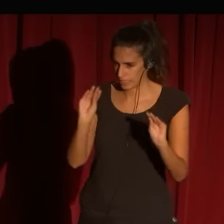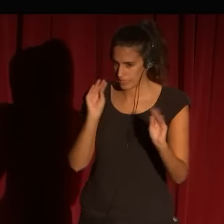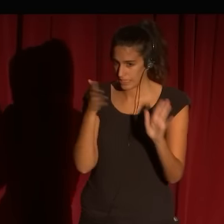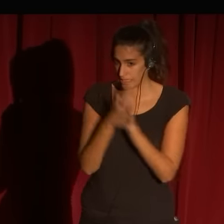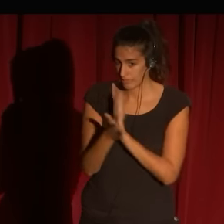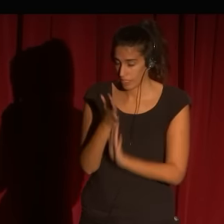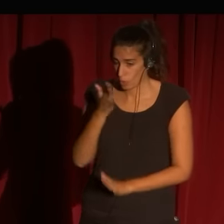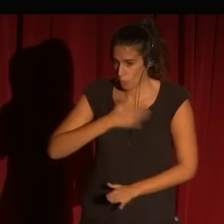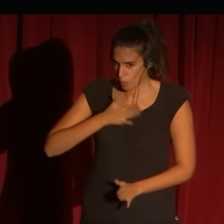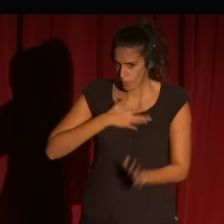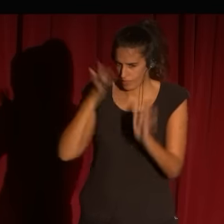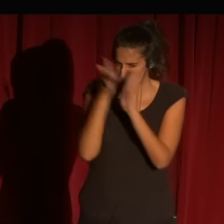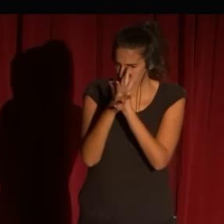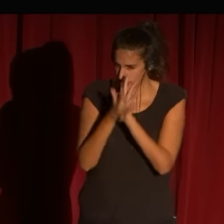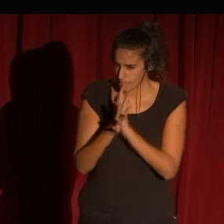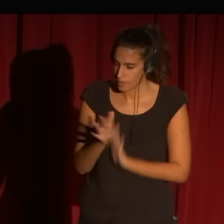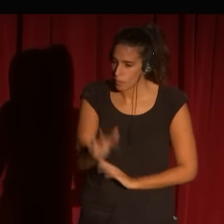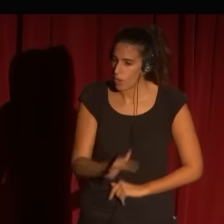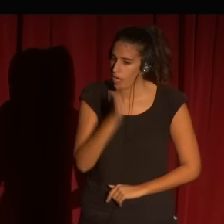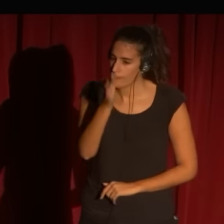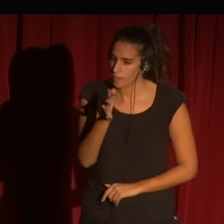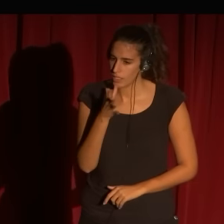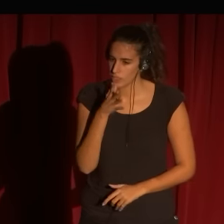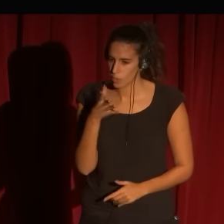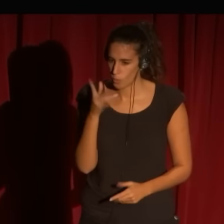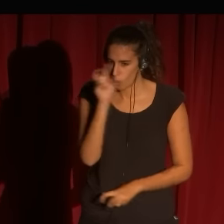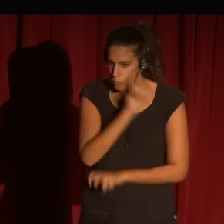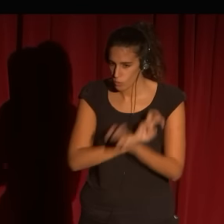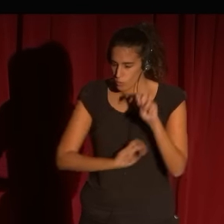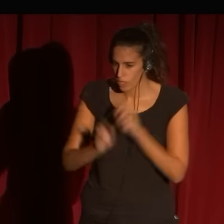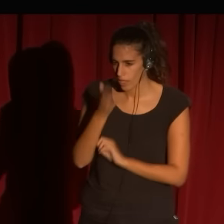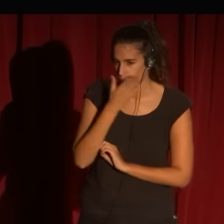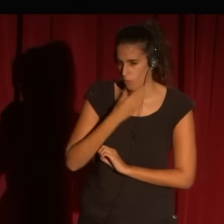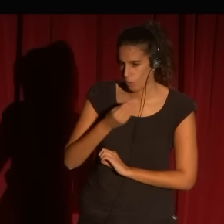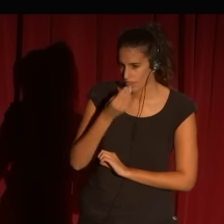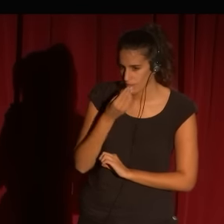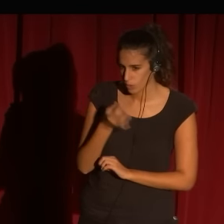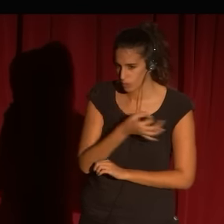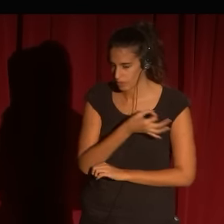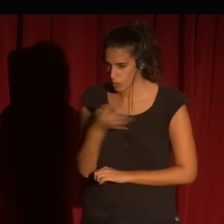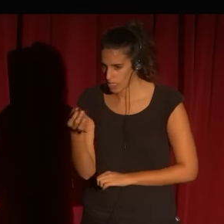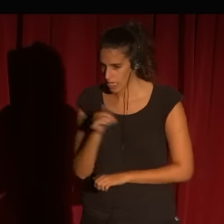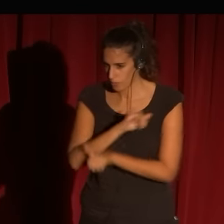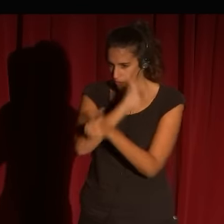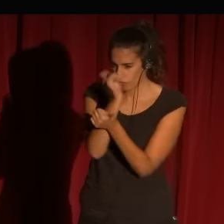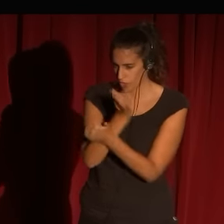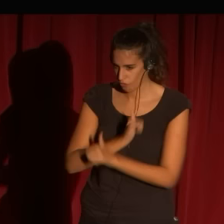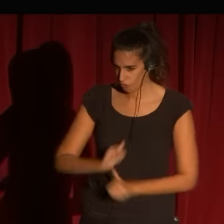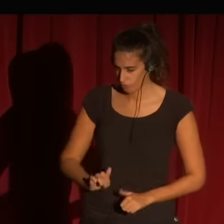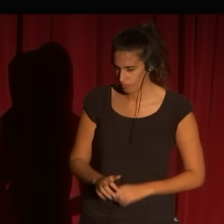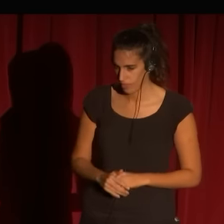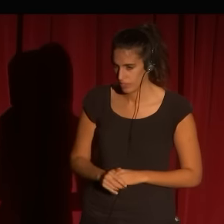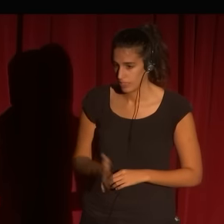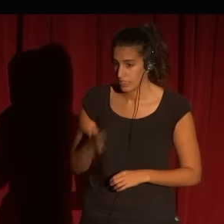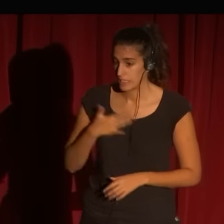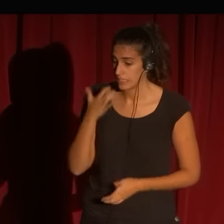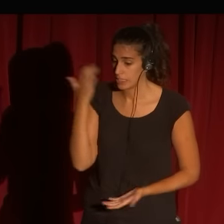todas sus propiedades Pero por otra parte componer Buscar belleza armonía cierta geometría no y yo